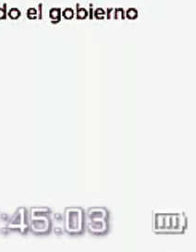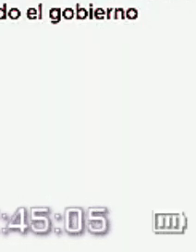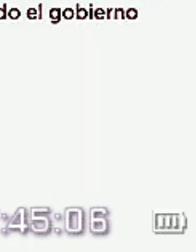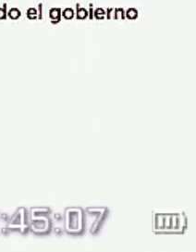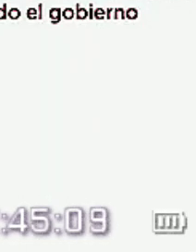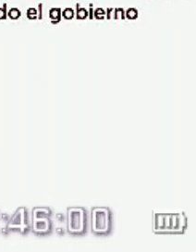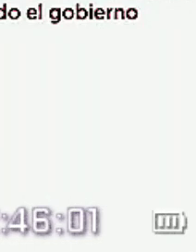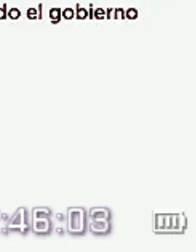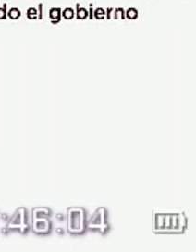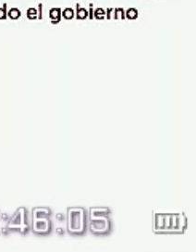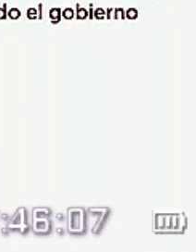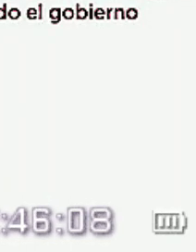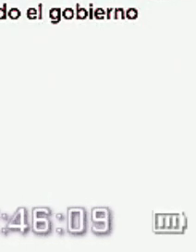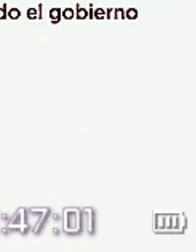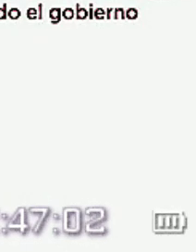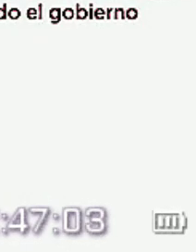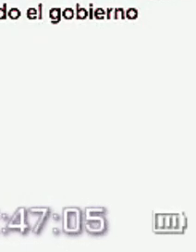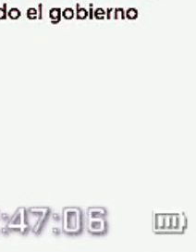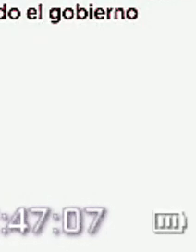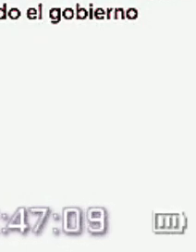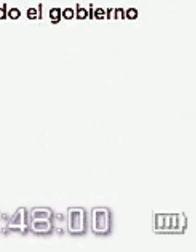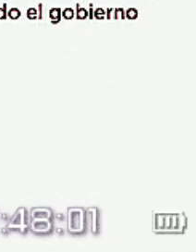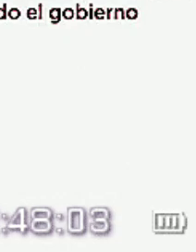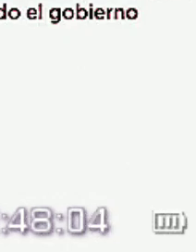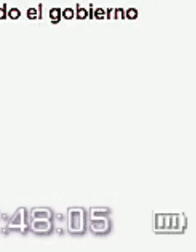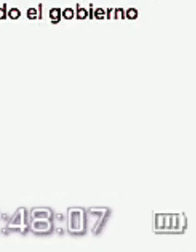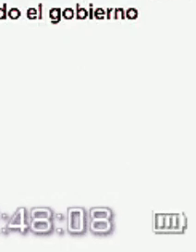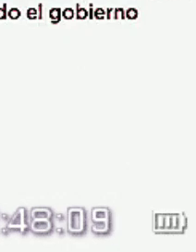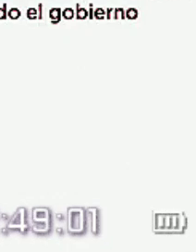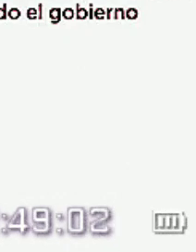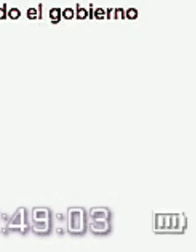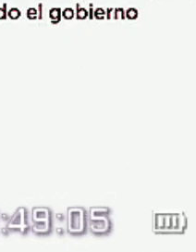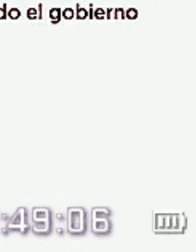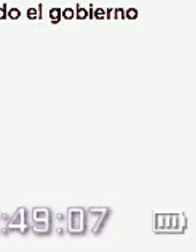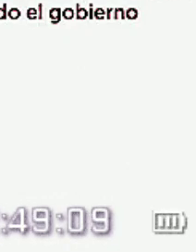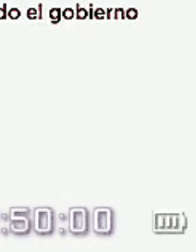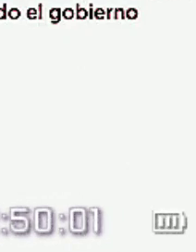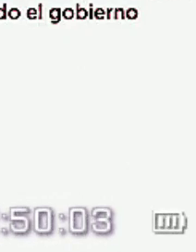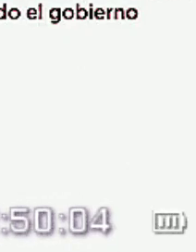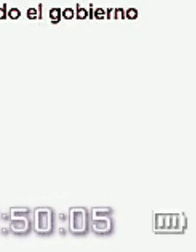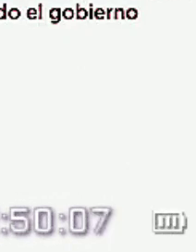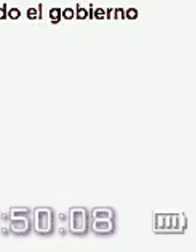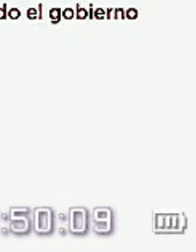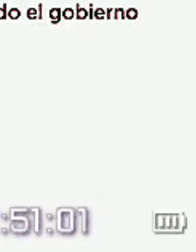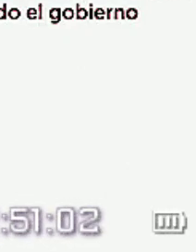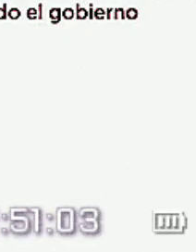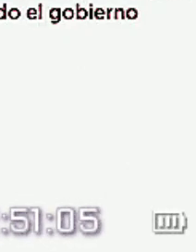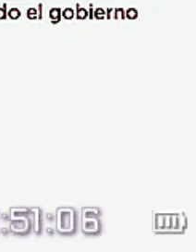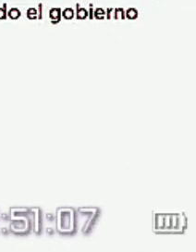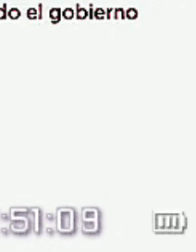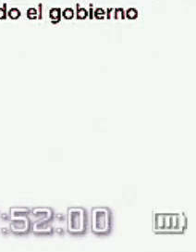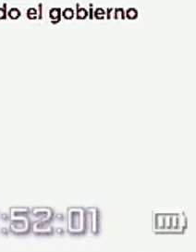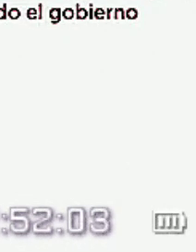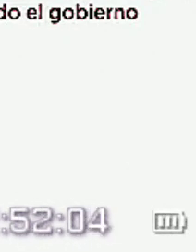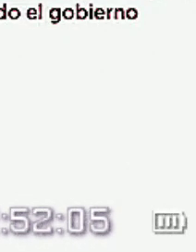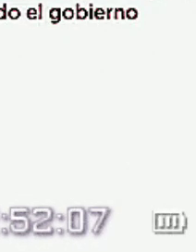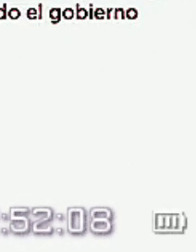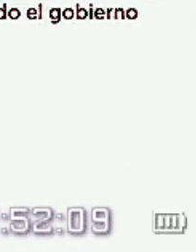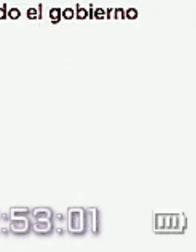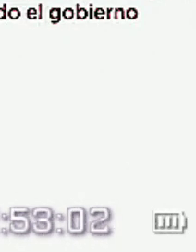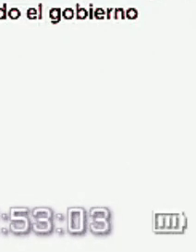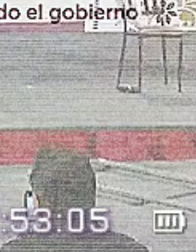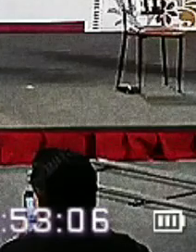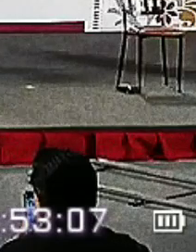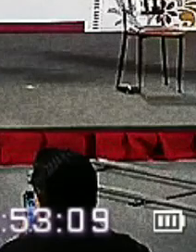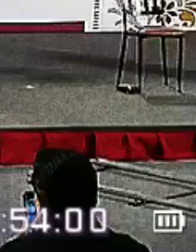haber un acto de corrupción. Entonces tenemos que buscar cómo evitarlo de las dos partes de la balanza. Y